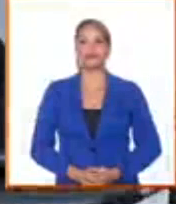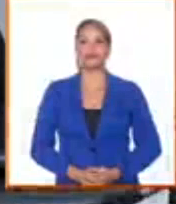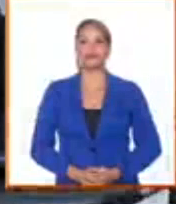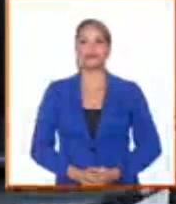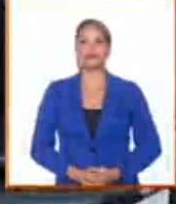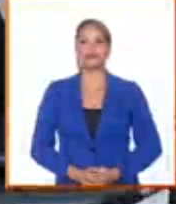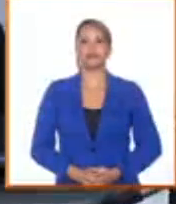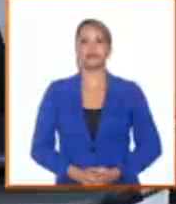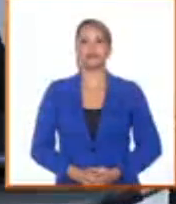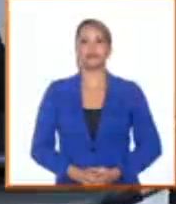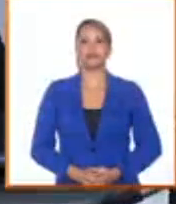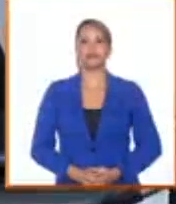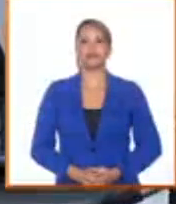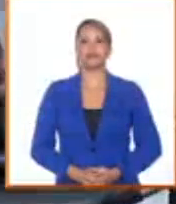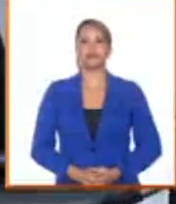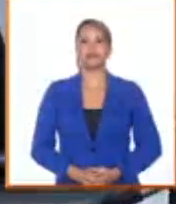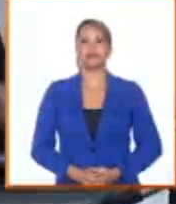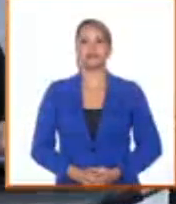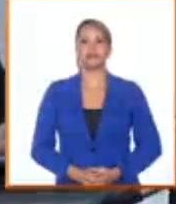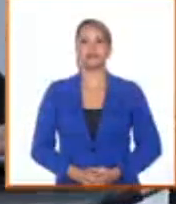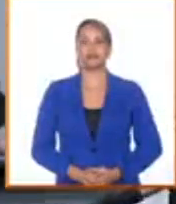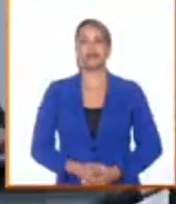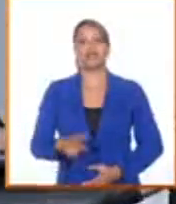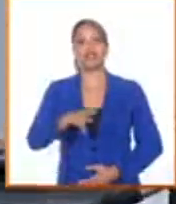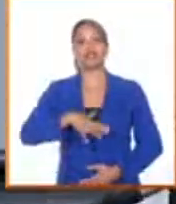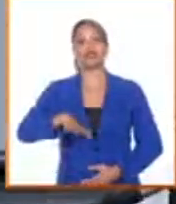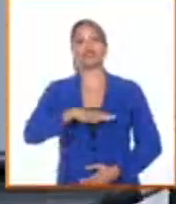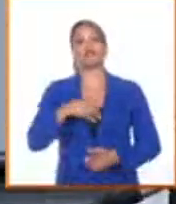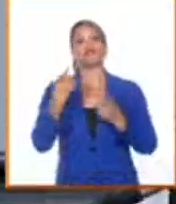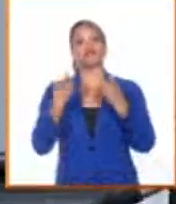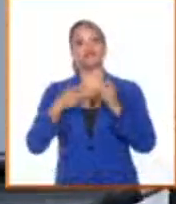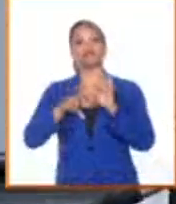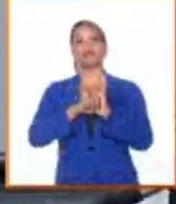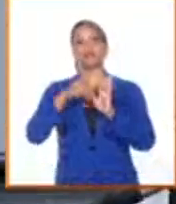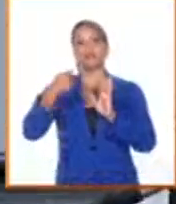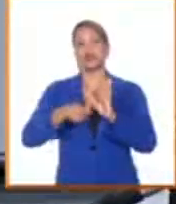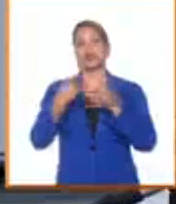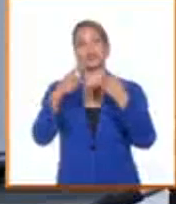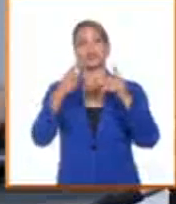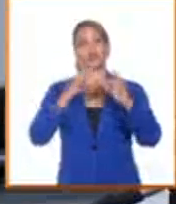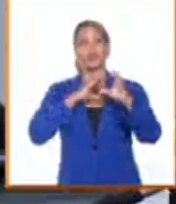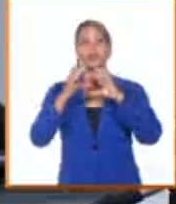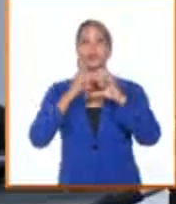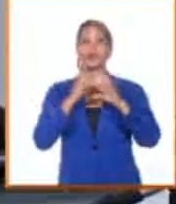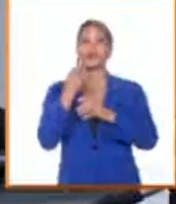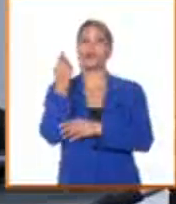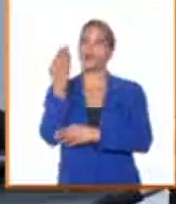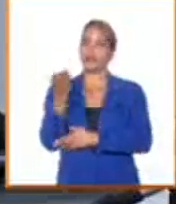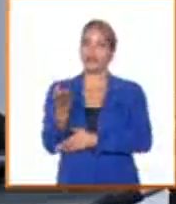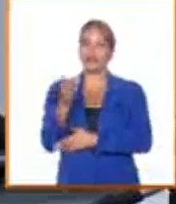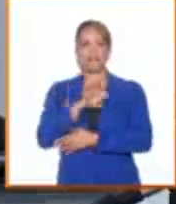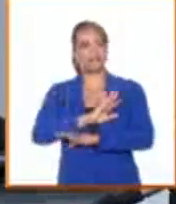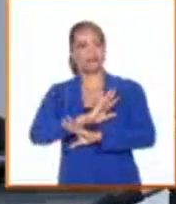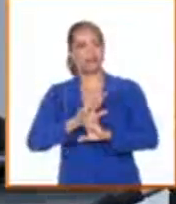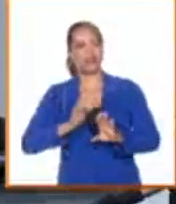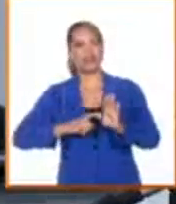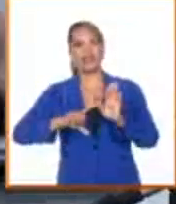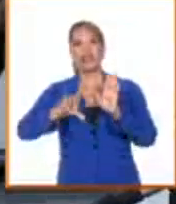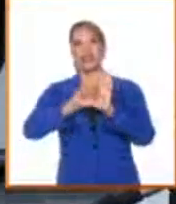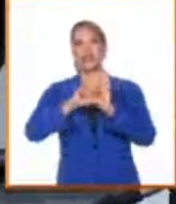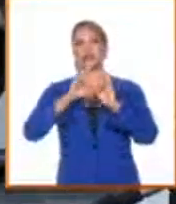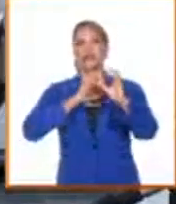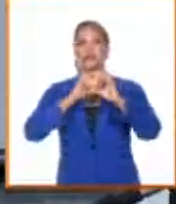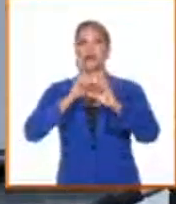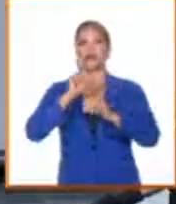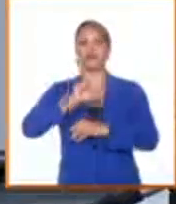Bueno, los nuevos tiempos la urgían, nuestra sociedad la necesitaba, los profesionales de la comunicación la reclamaban. Ya tenemos ley de comunicación social.